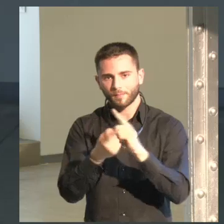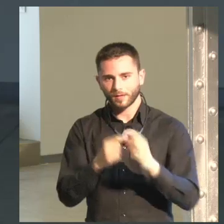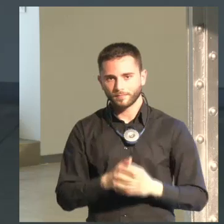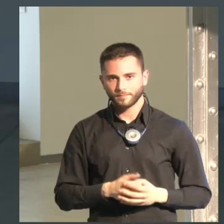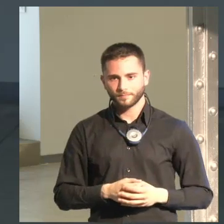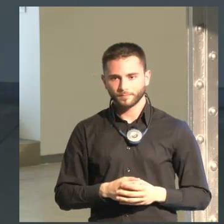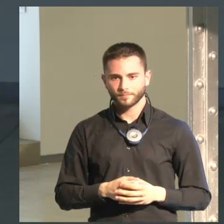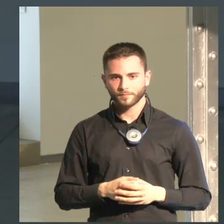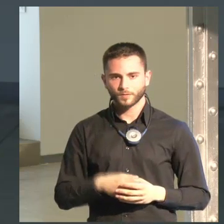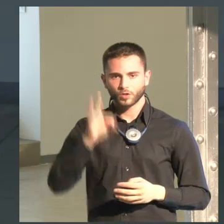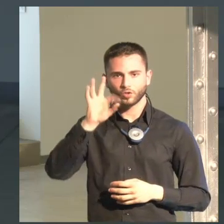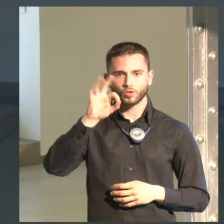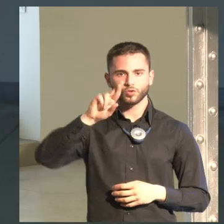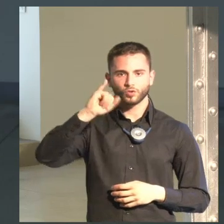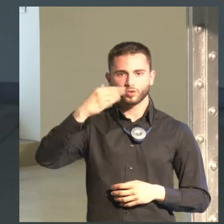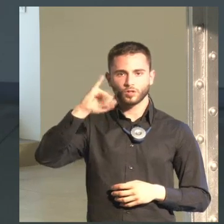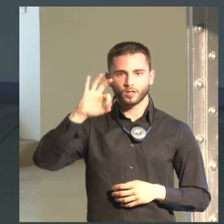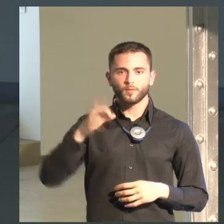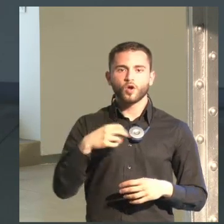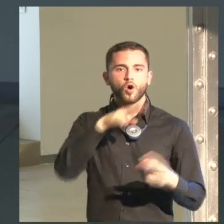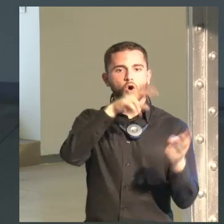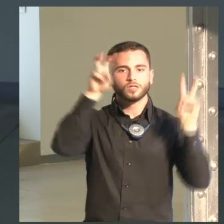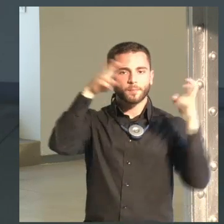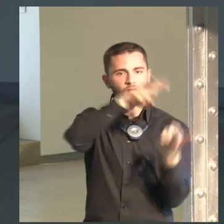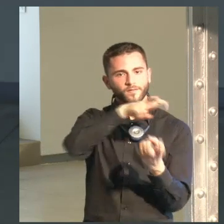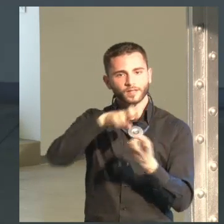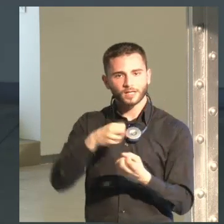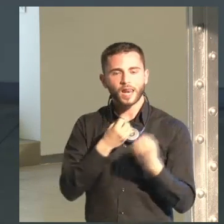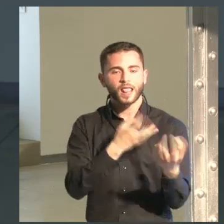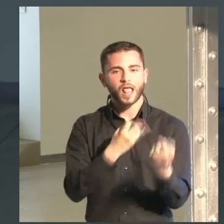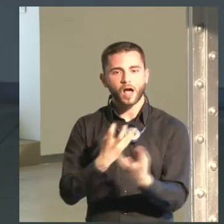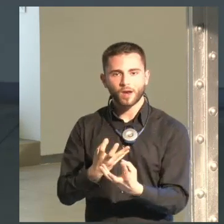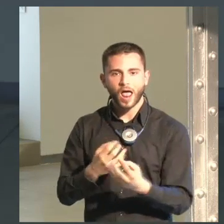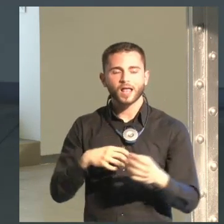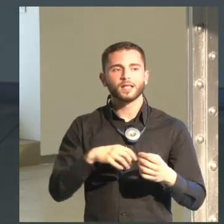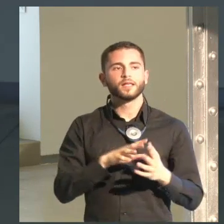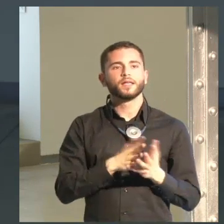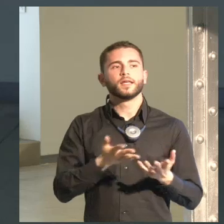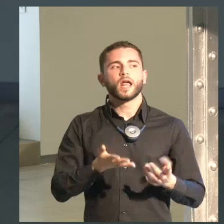Jesús Toribio hablaba de la fiscalidad y de los efectivamente múltiples